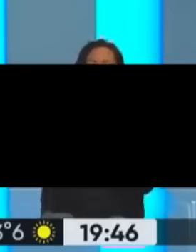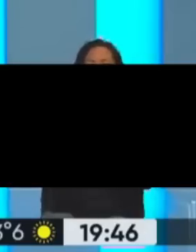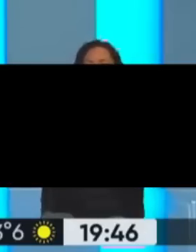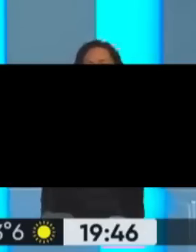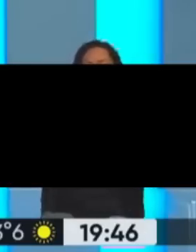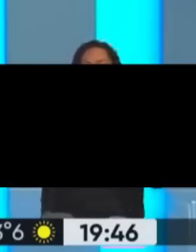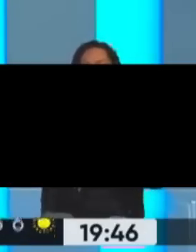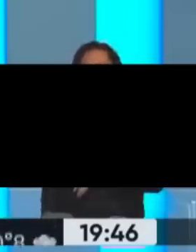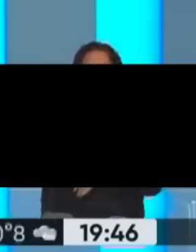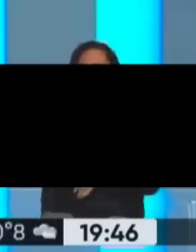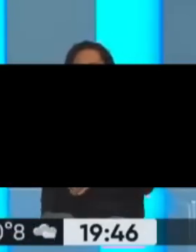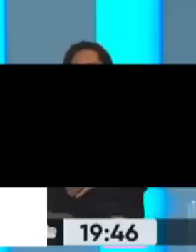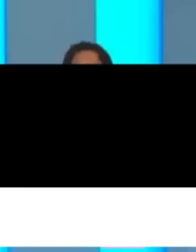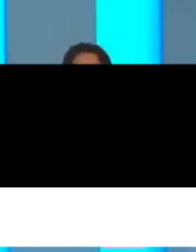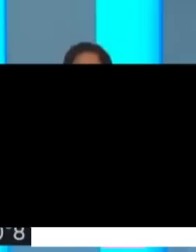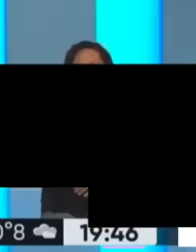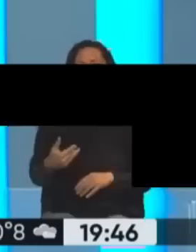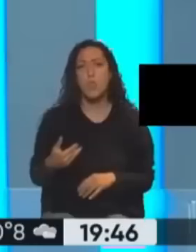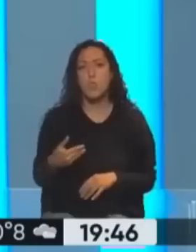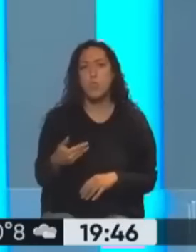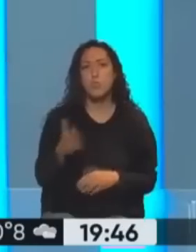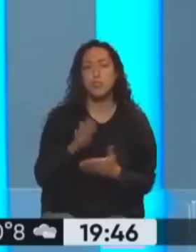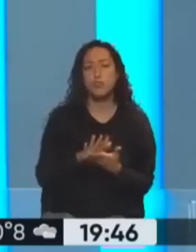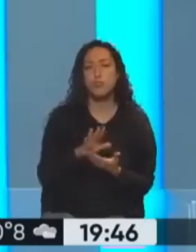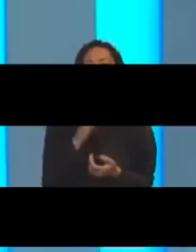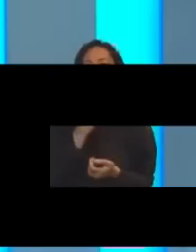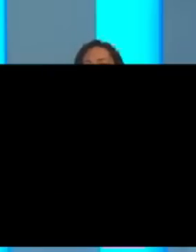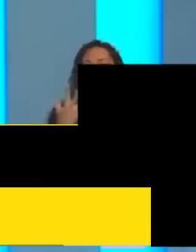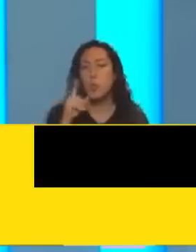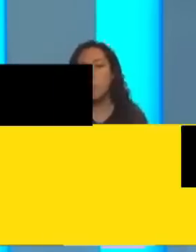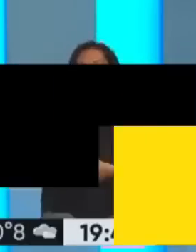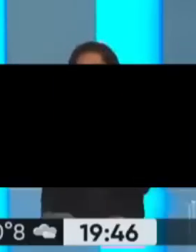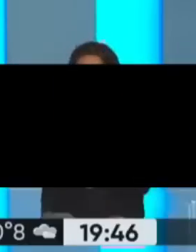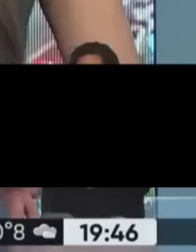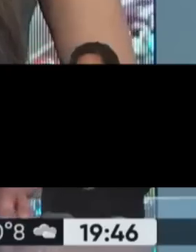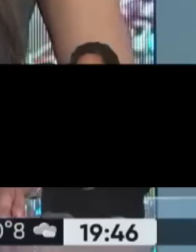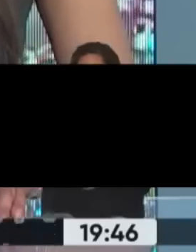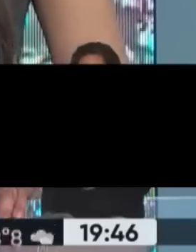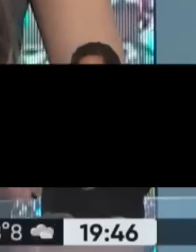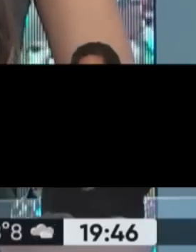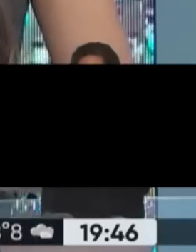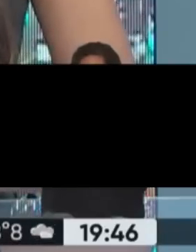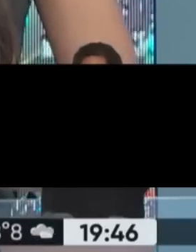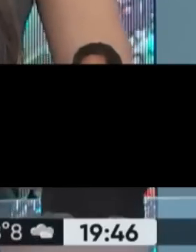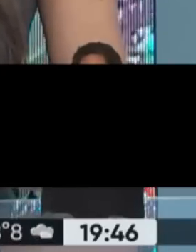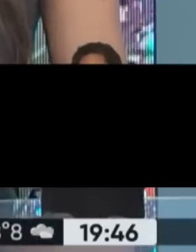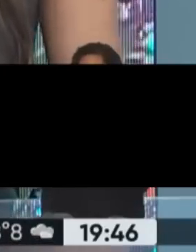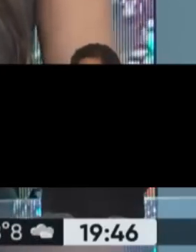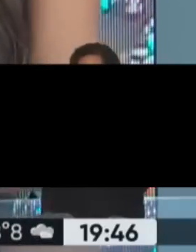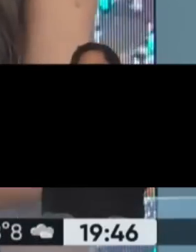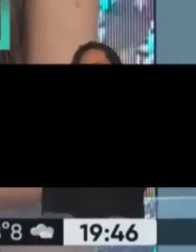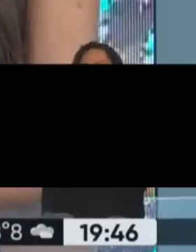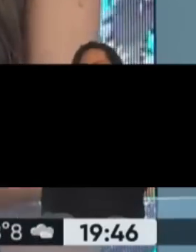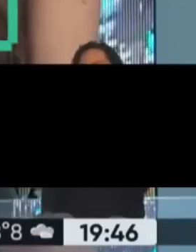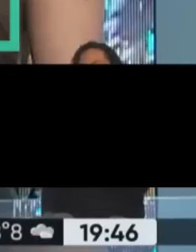a encontrar el piso, sí, las jubilaciones de 60.125 pesos en los primeros dos grupos. O sea, la